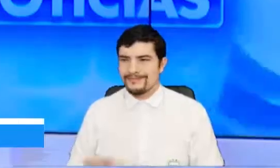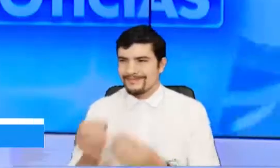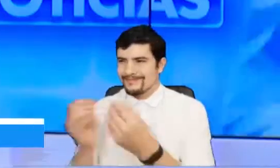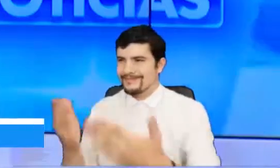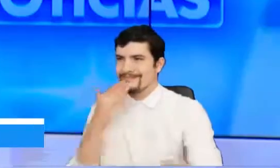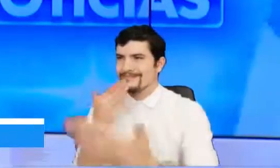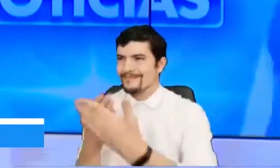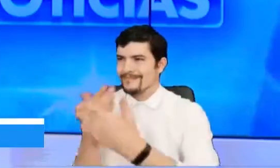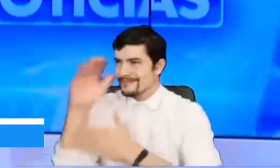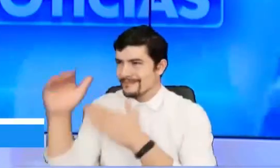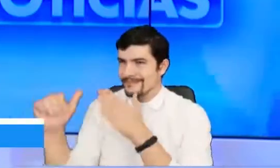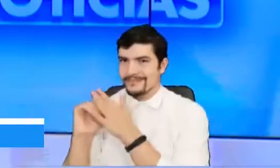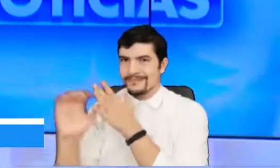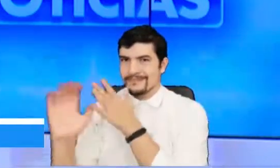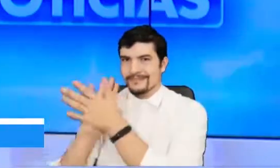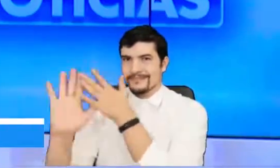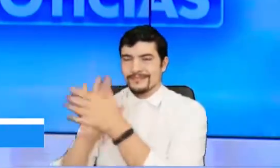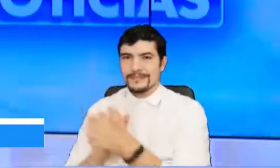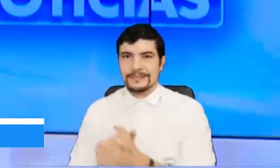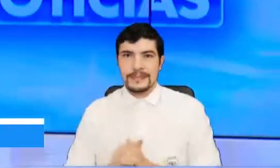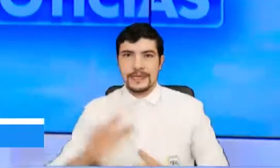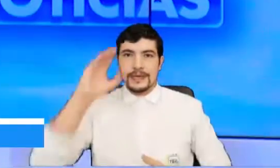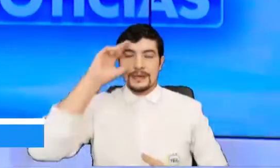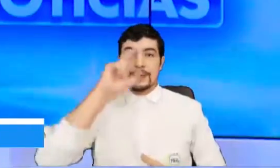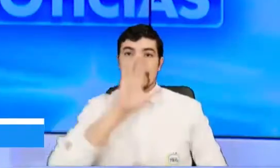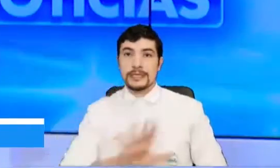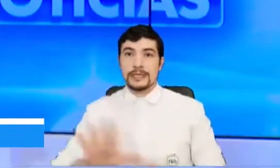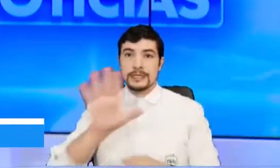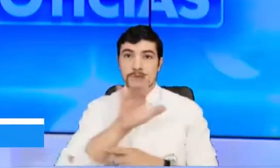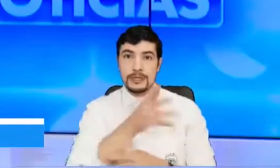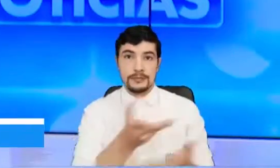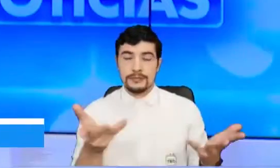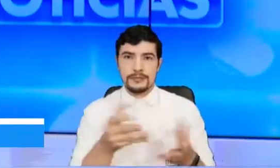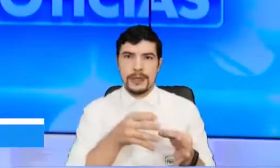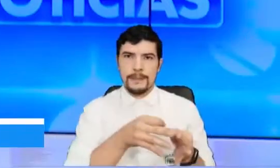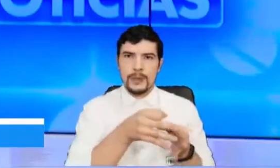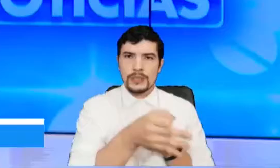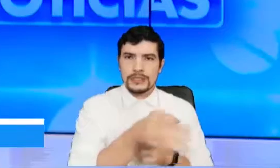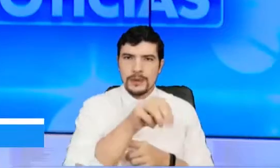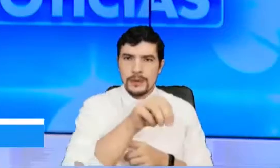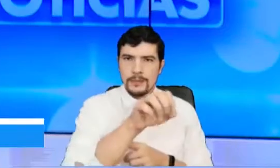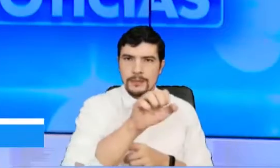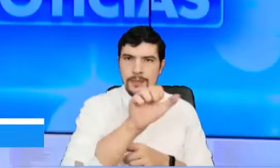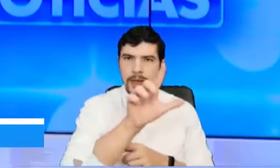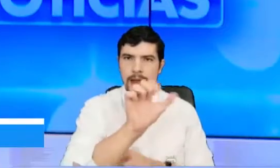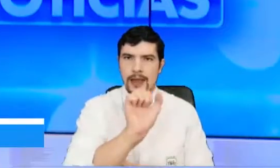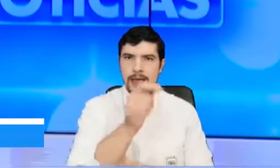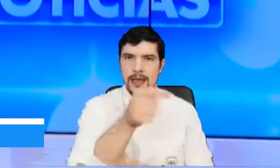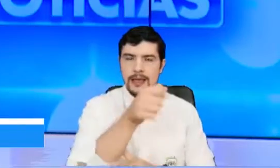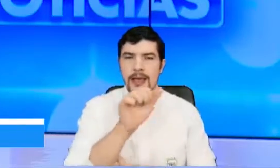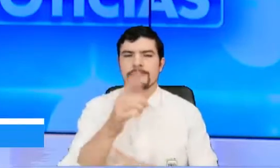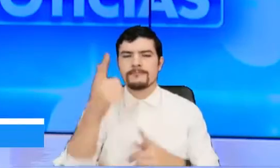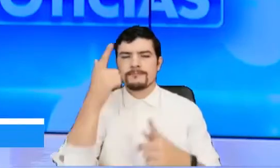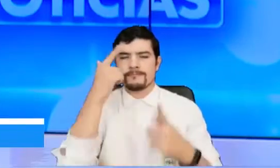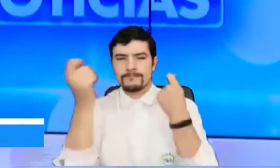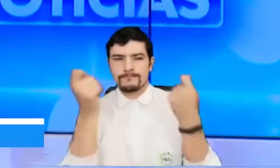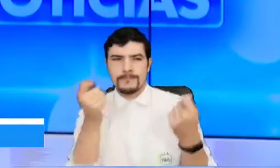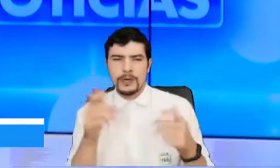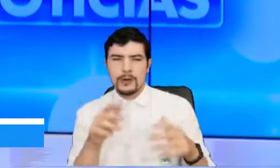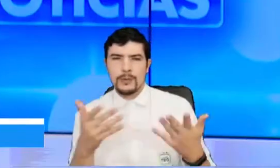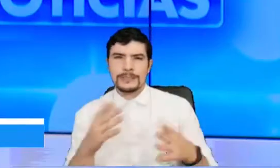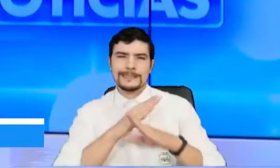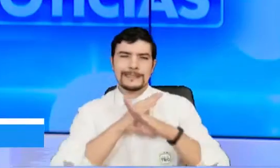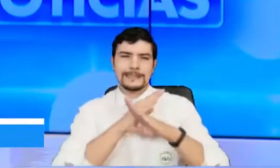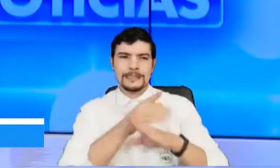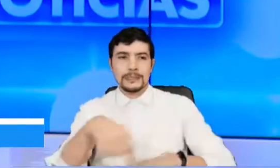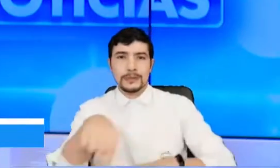Y la Policía Nacional en Málaga adelanta estrategias para mitigar comportamientos de convivencia en la ciudadanía. Hasta ahora hacemos contacto con nuestro